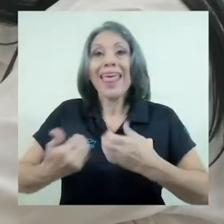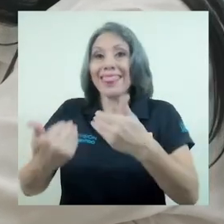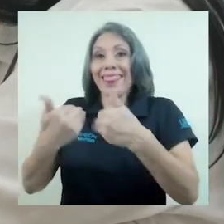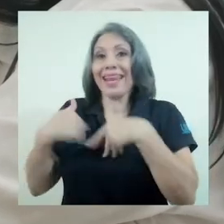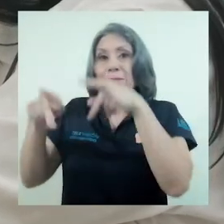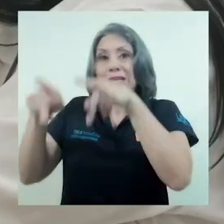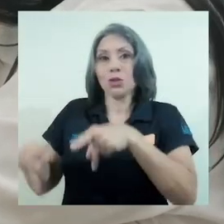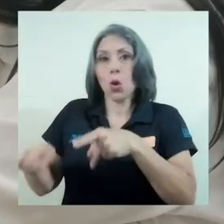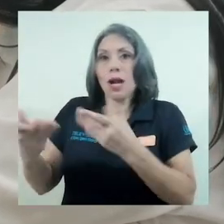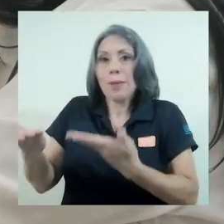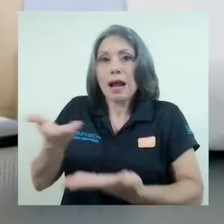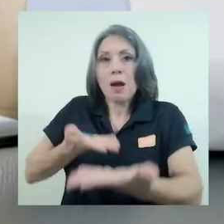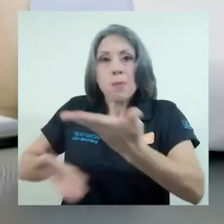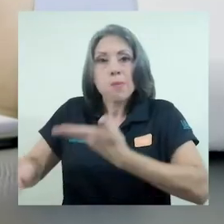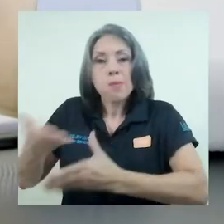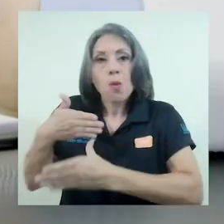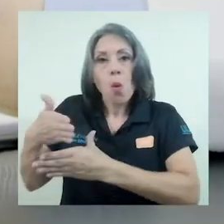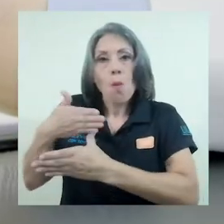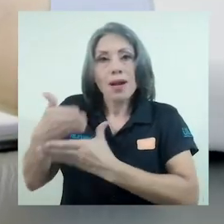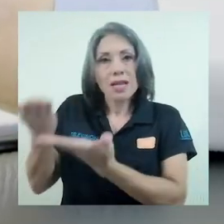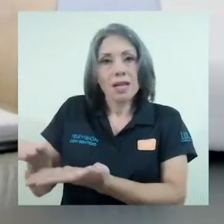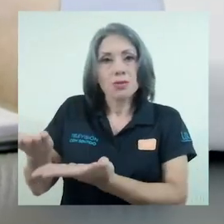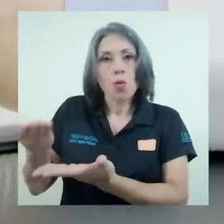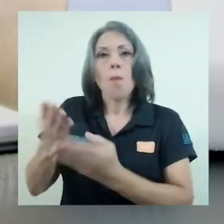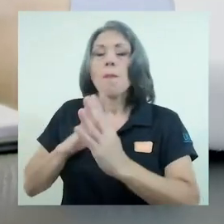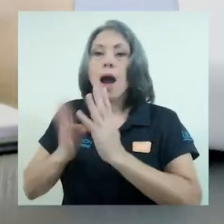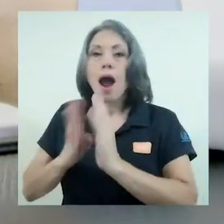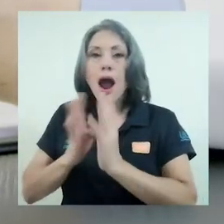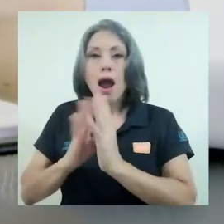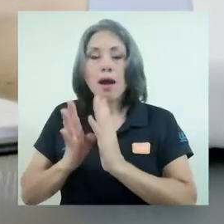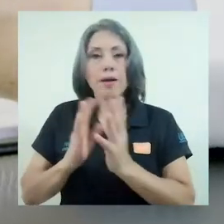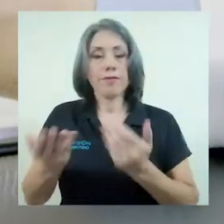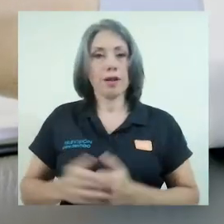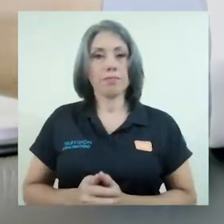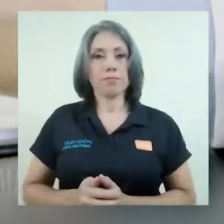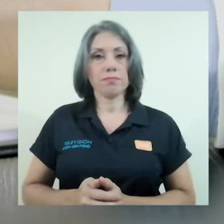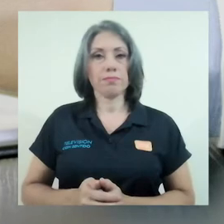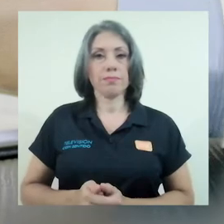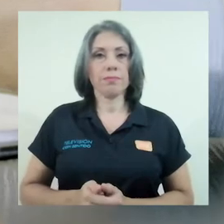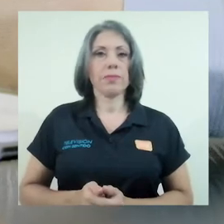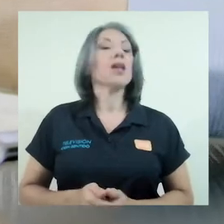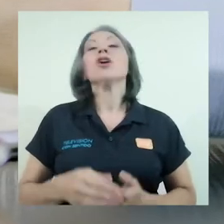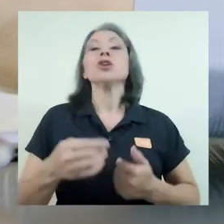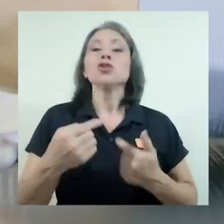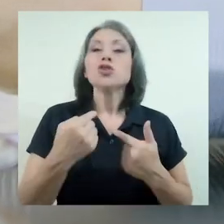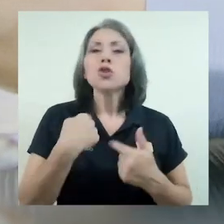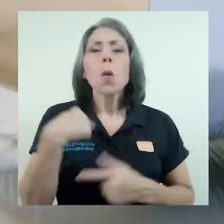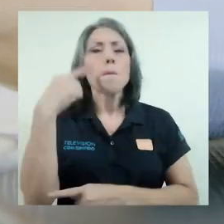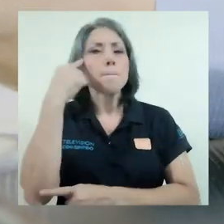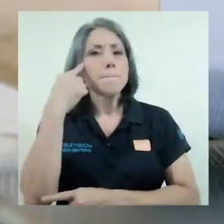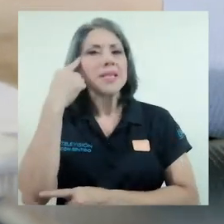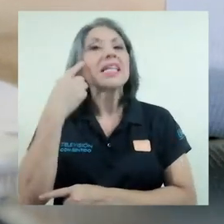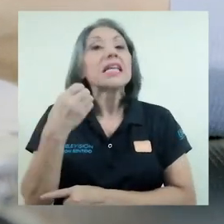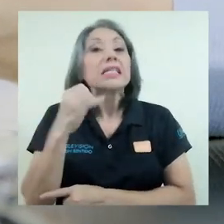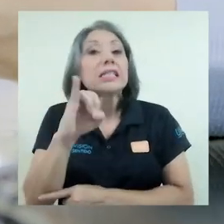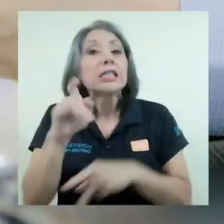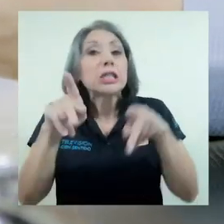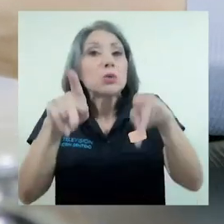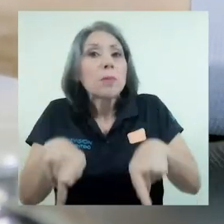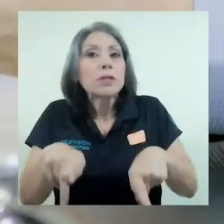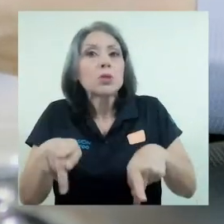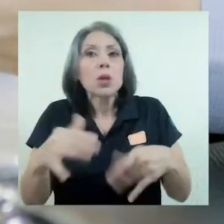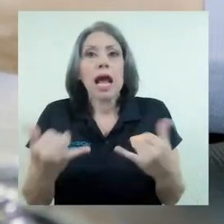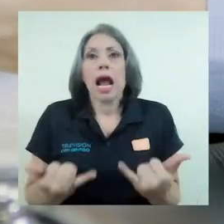ninguno puede hablar yo asumiría que si alguien está en esta emergencia tal vez no tiene mucho tiempo para